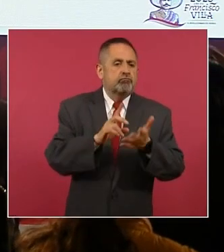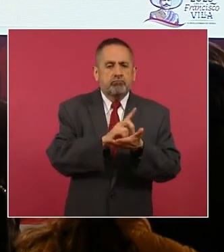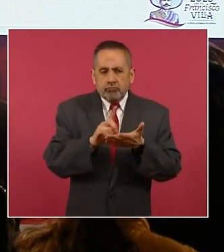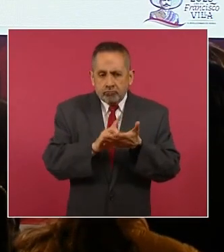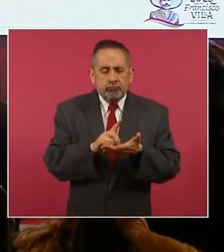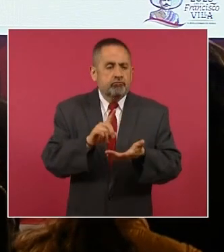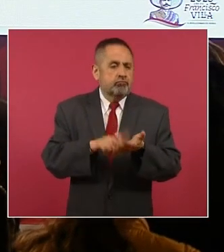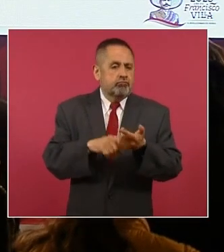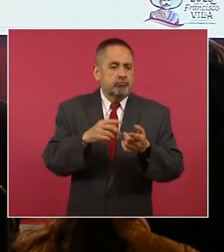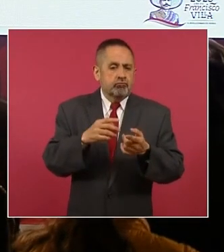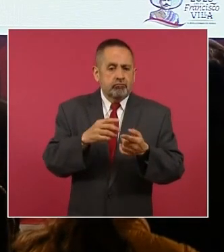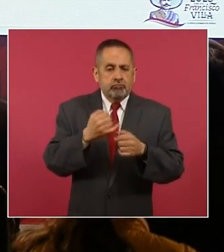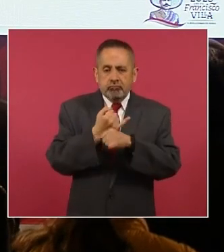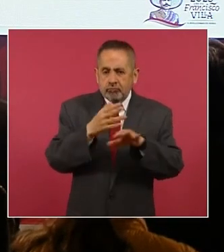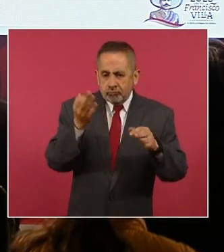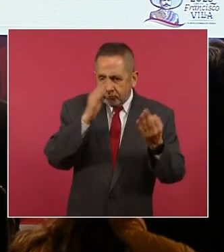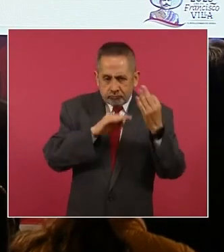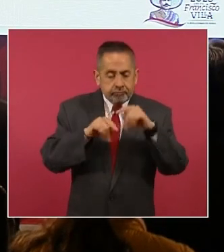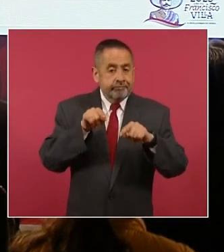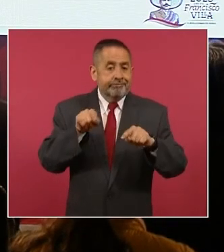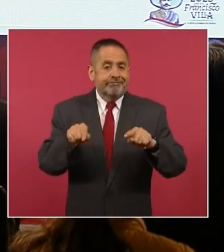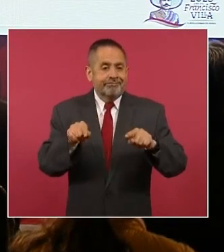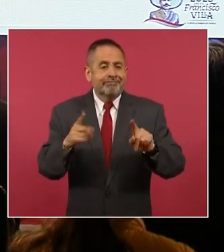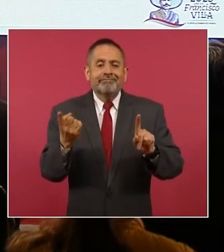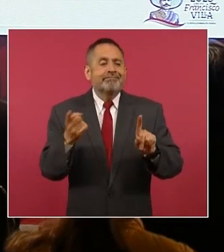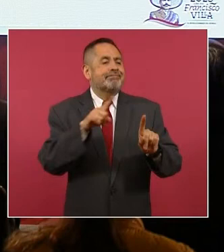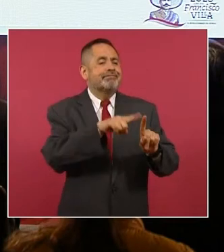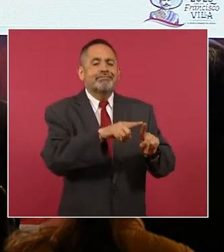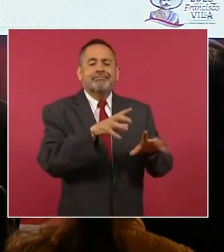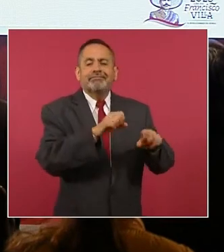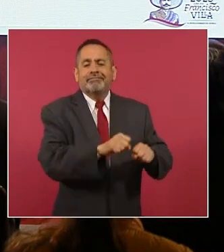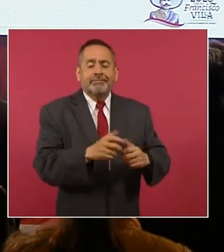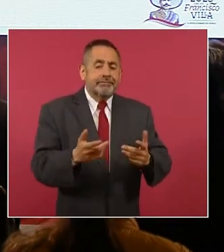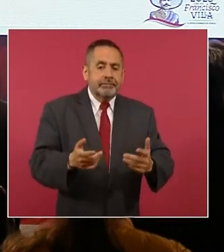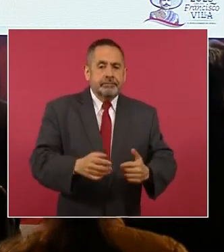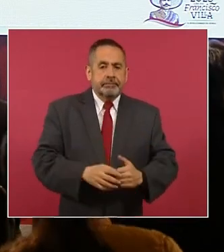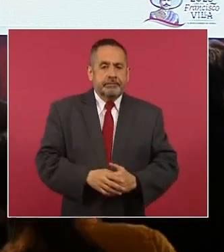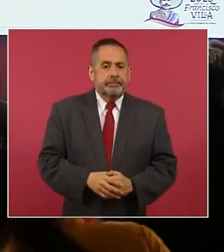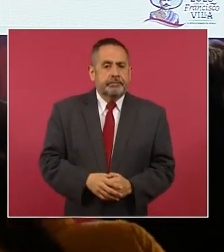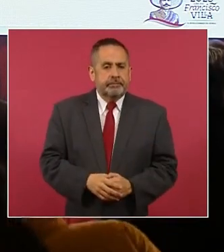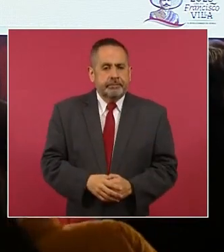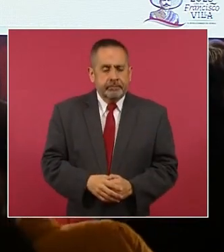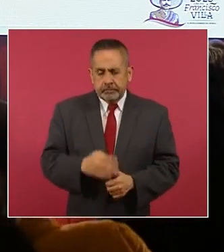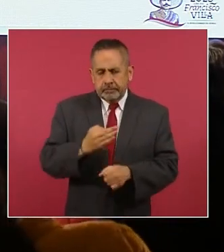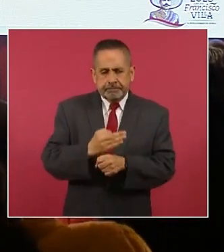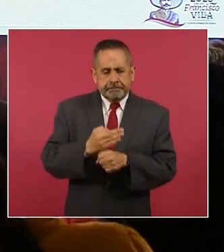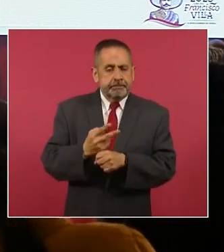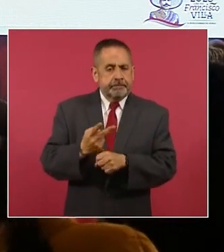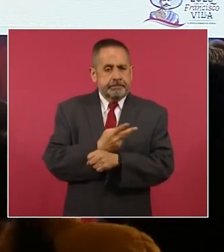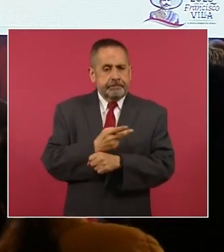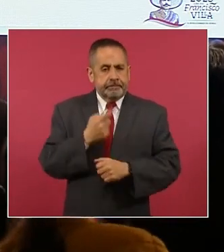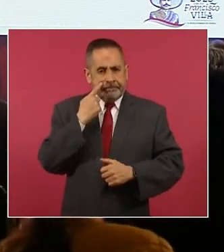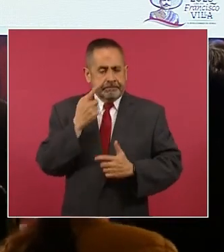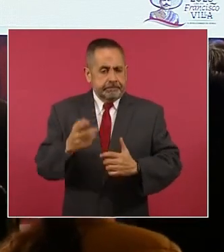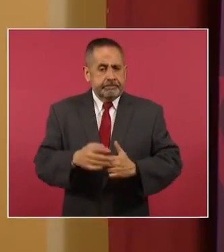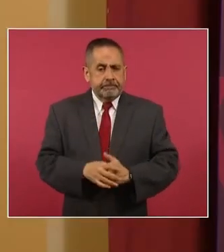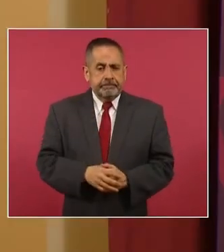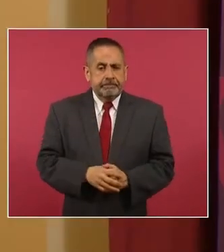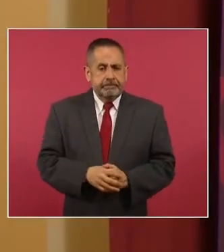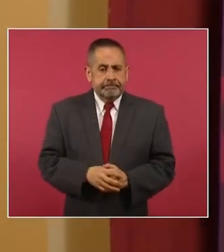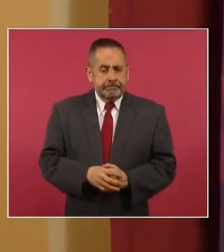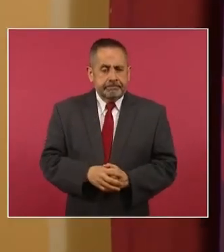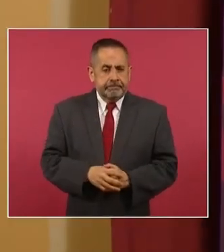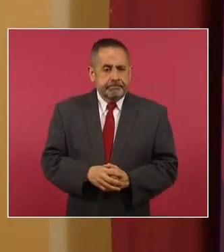y por falsear información. Adelante. ¿En qué estamos? En estas